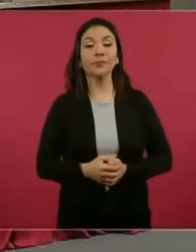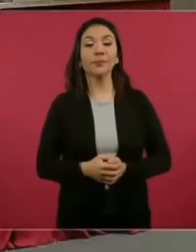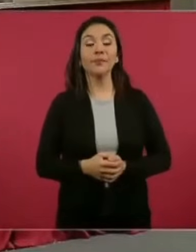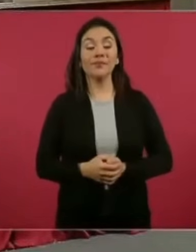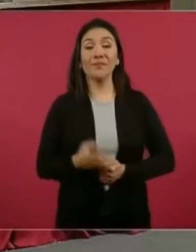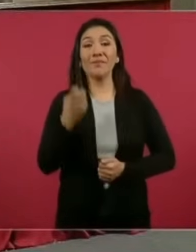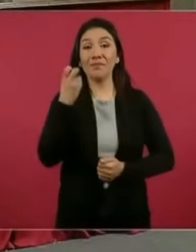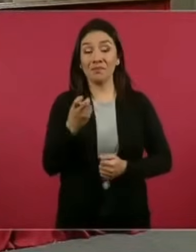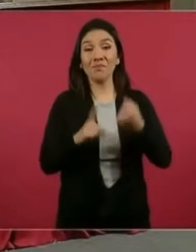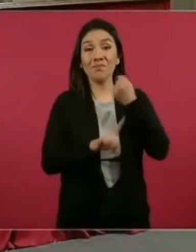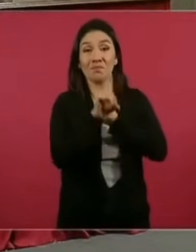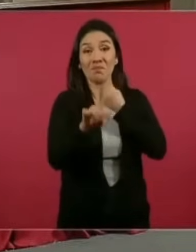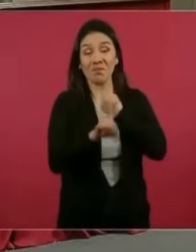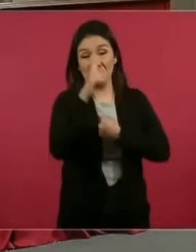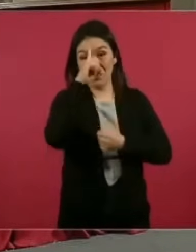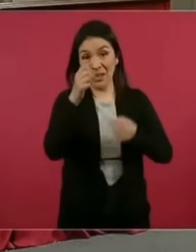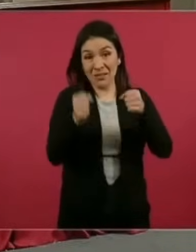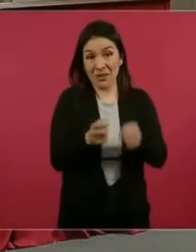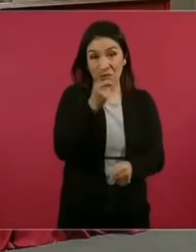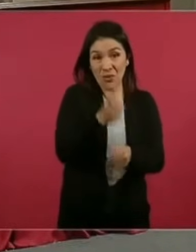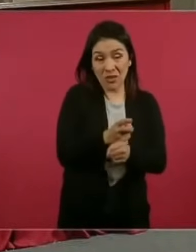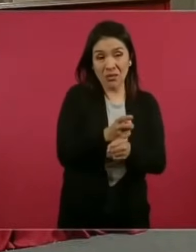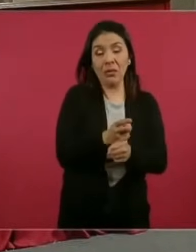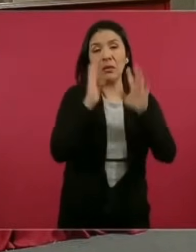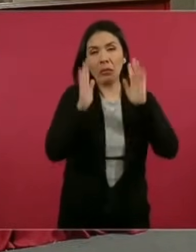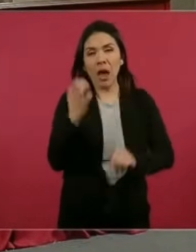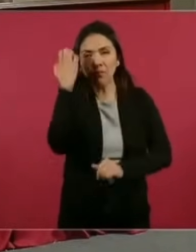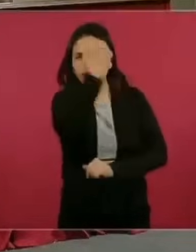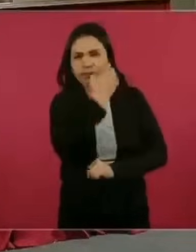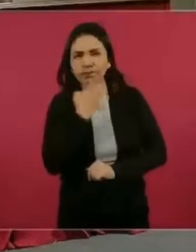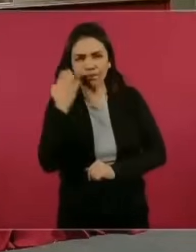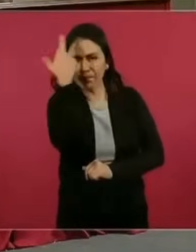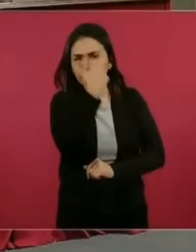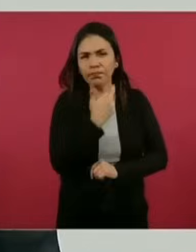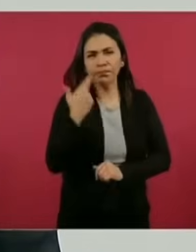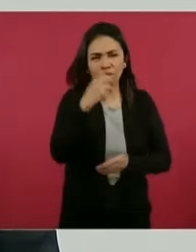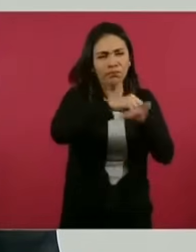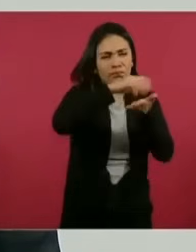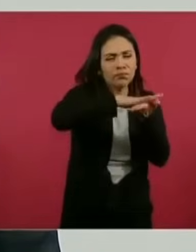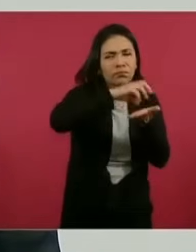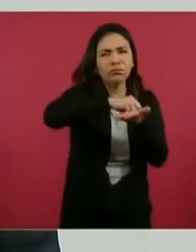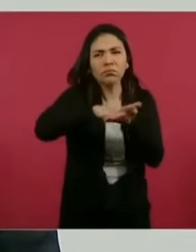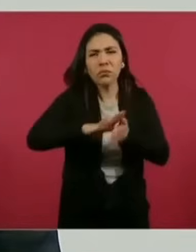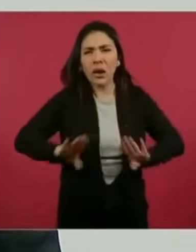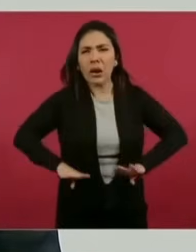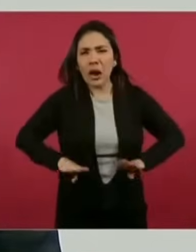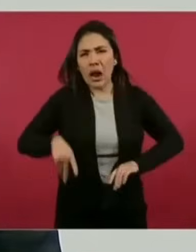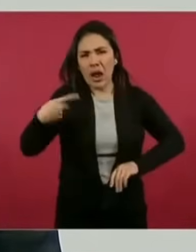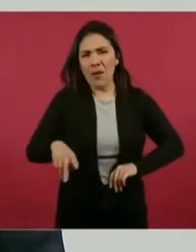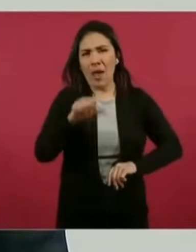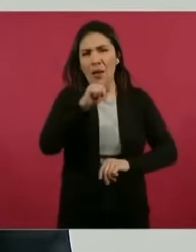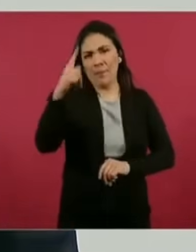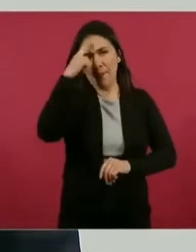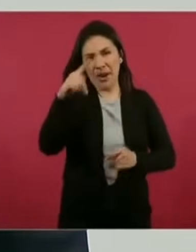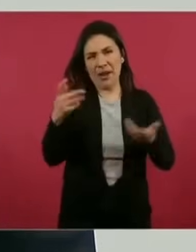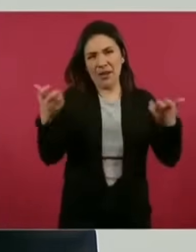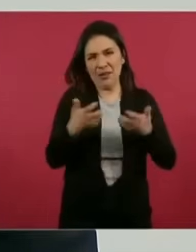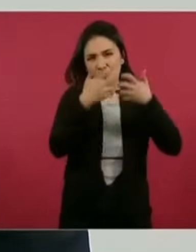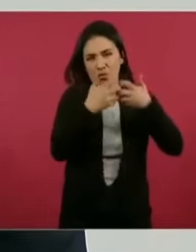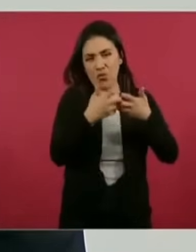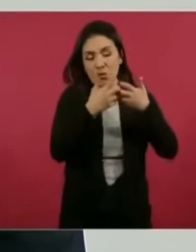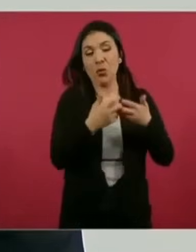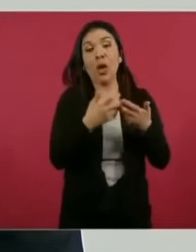del incidente de seguridad. Se revisaron los registros y comportamiento en la aplicación de producción, que